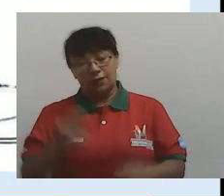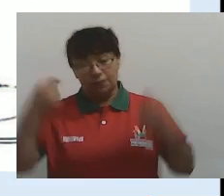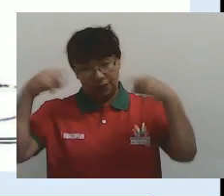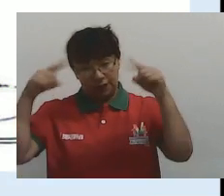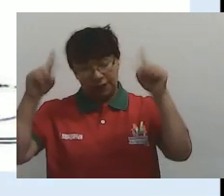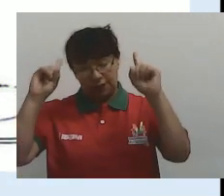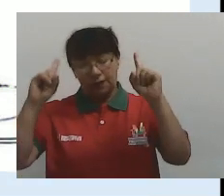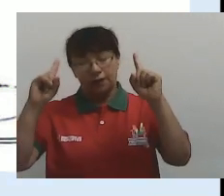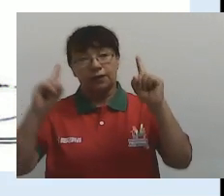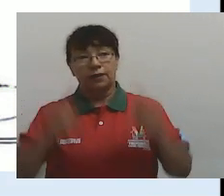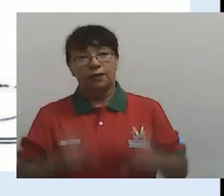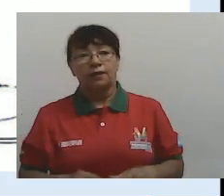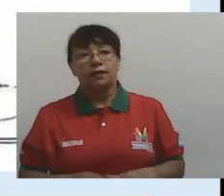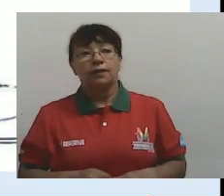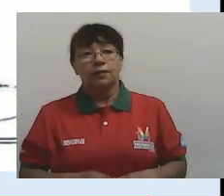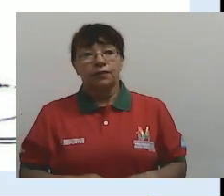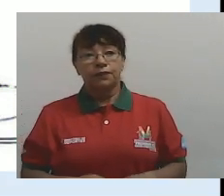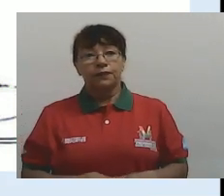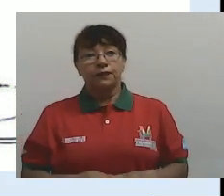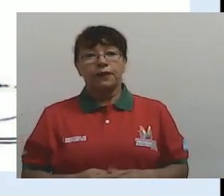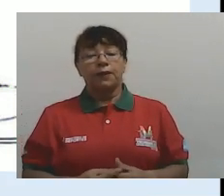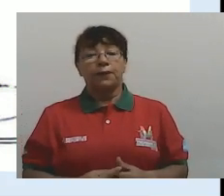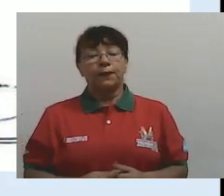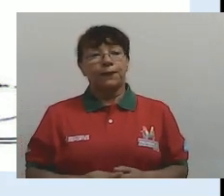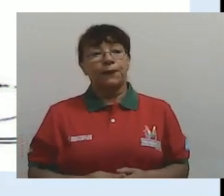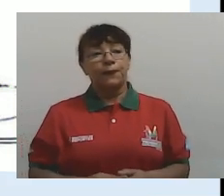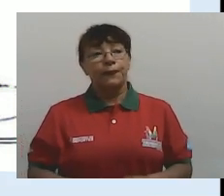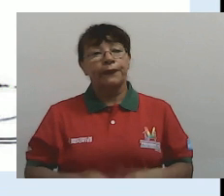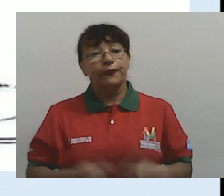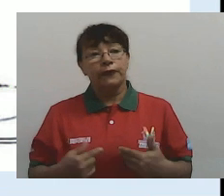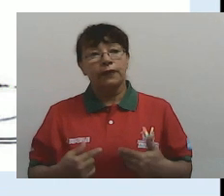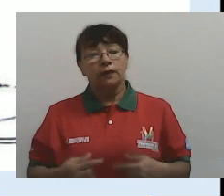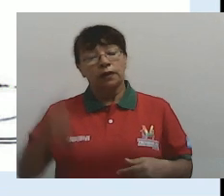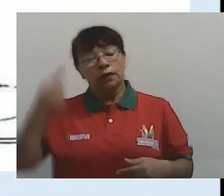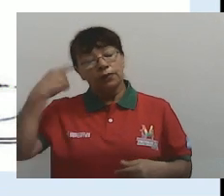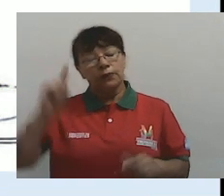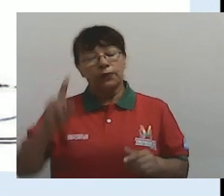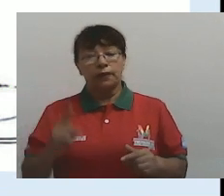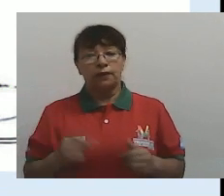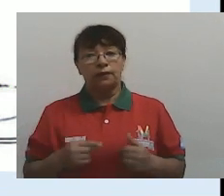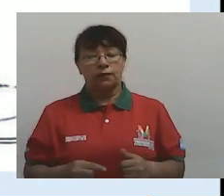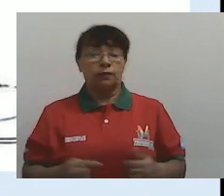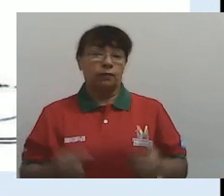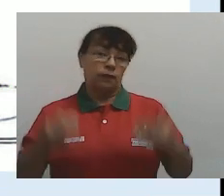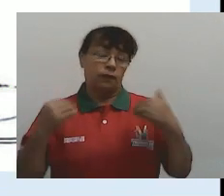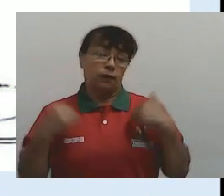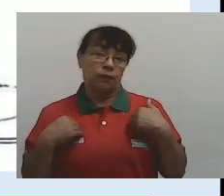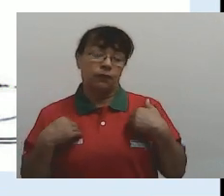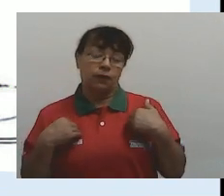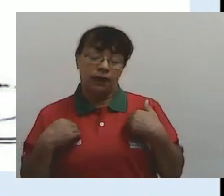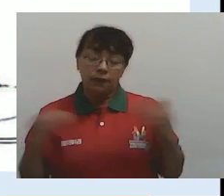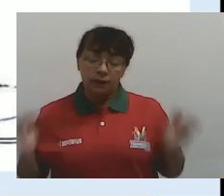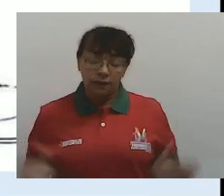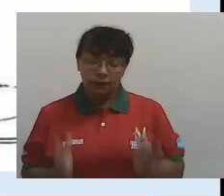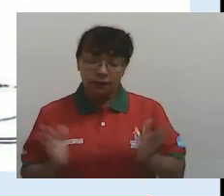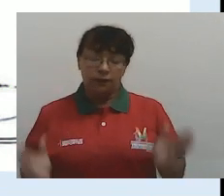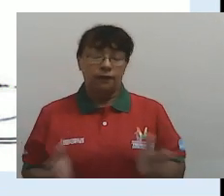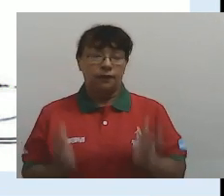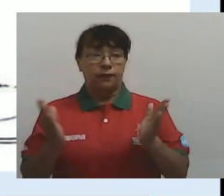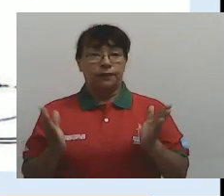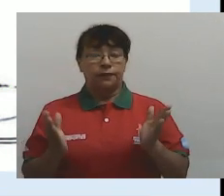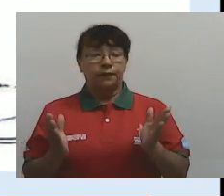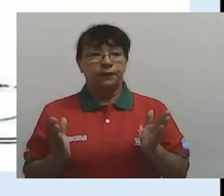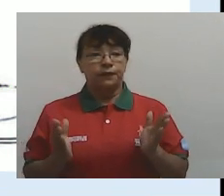gol. ¿Sí o no? ¿O miento? Entonces, por eso tenemos que estimular estas dos pruebas. La primera es el relevo